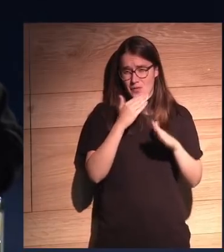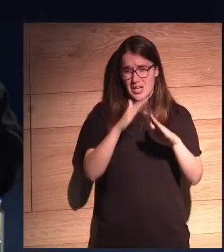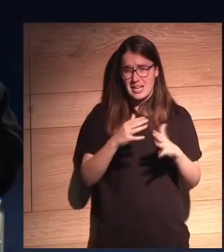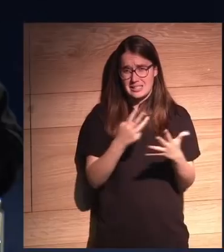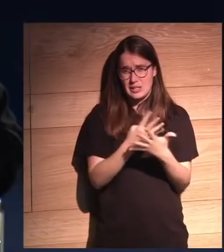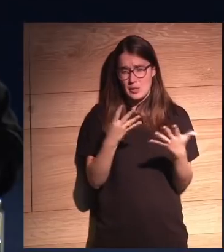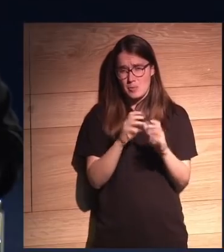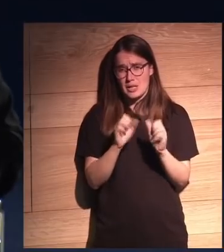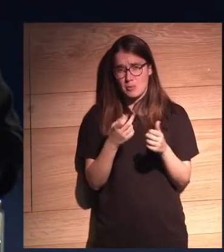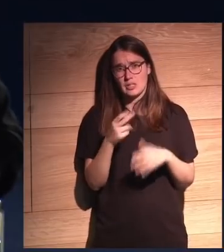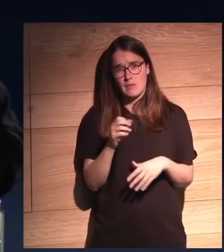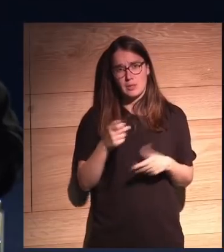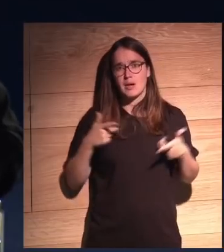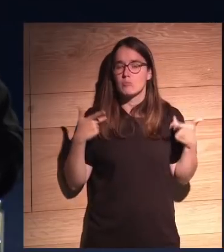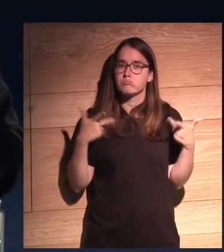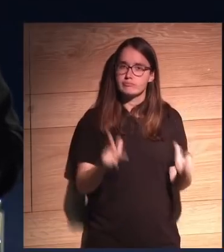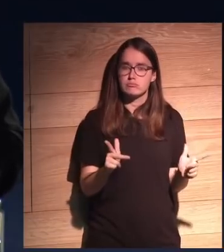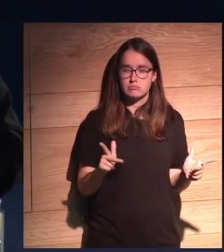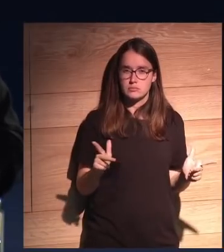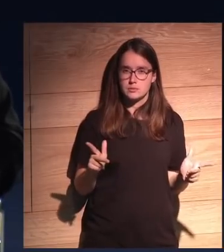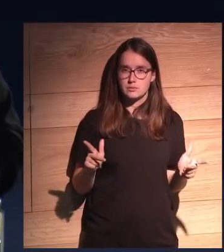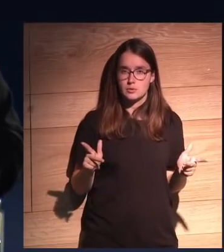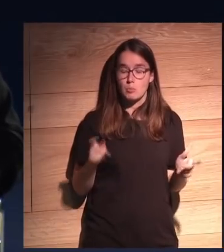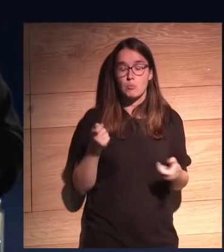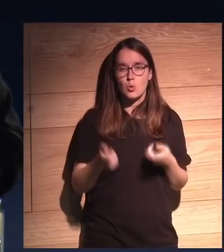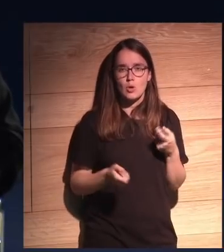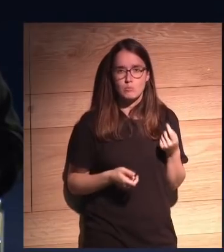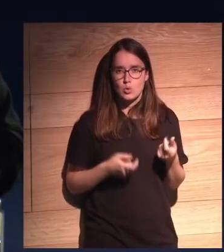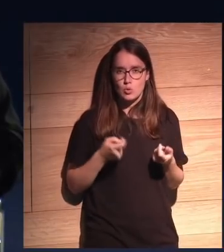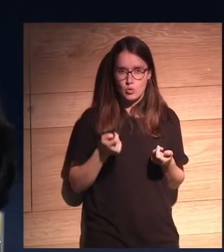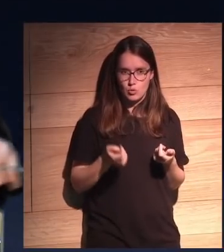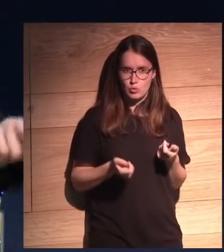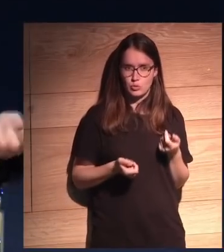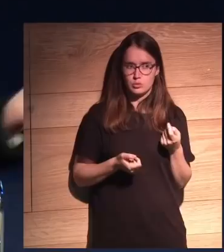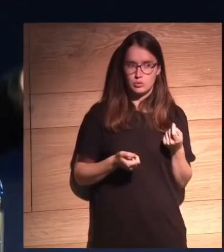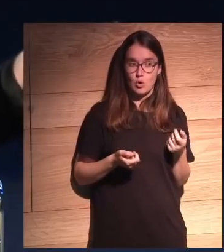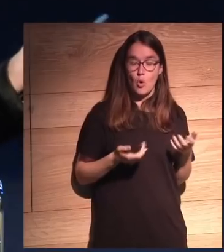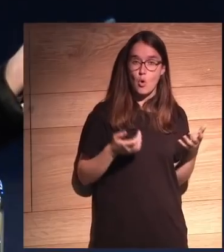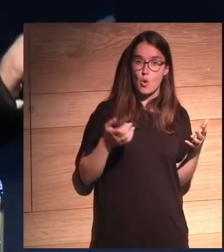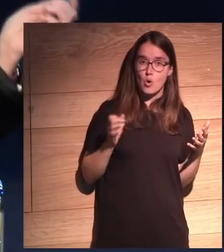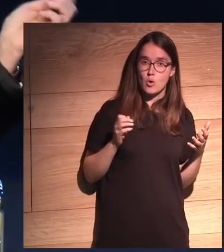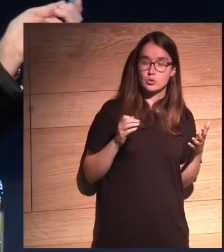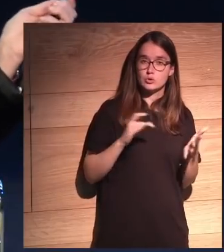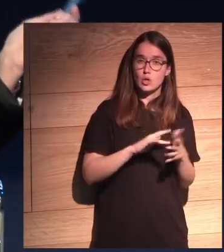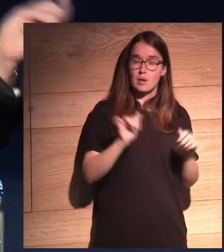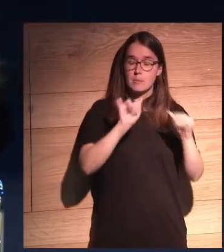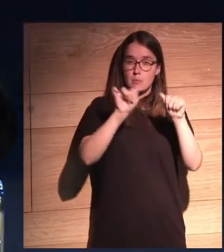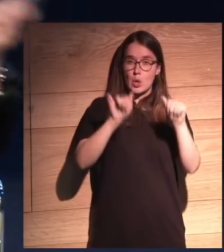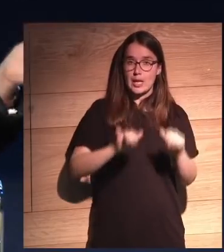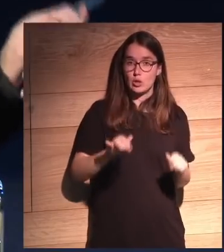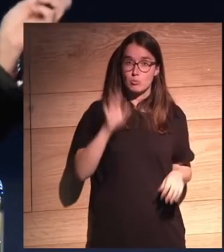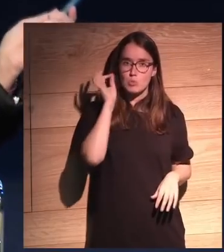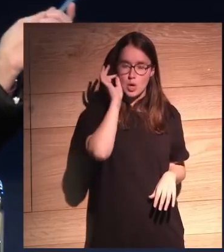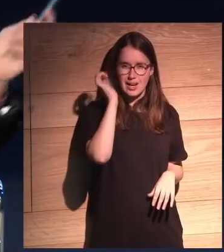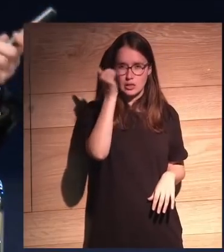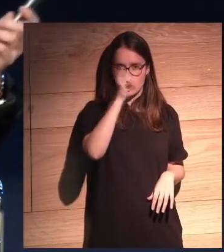principios del XX, para que se les permita poco a poco ir o bien teniendo modelos,